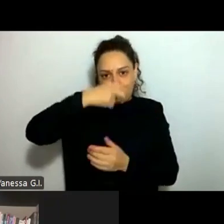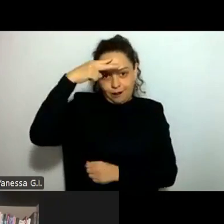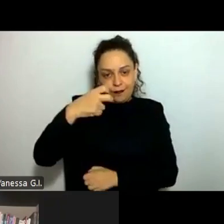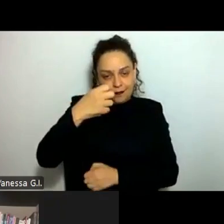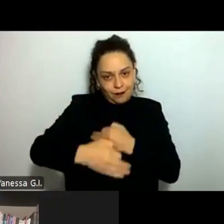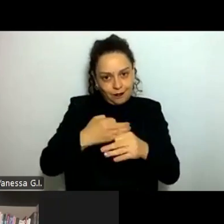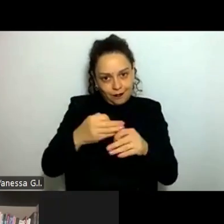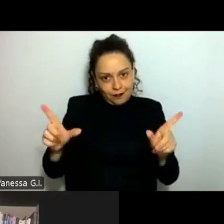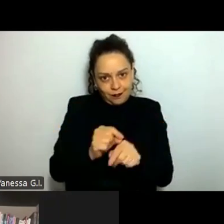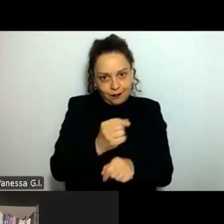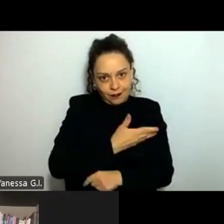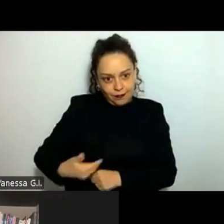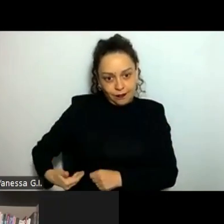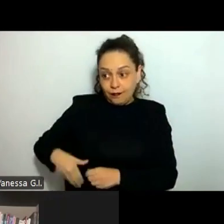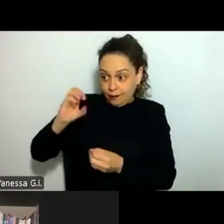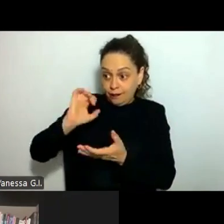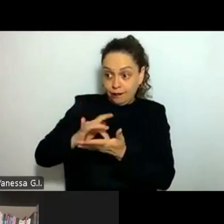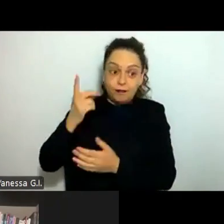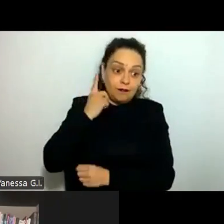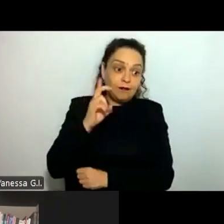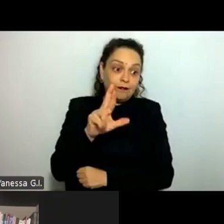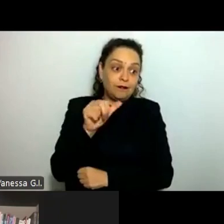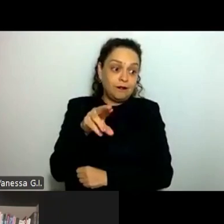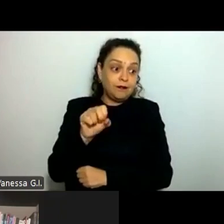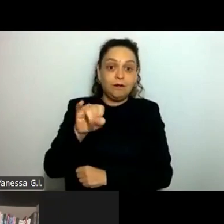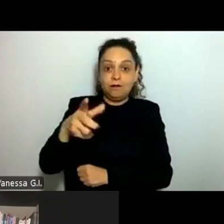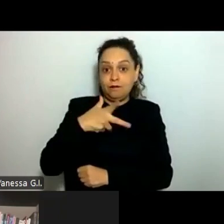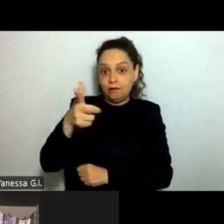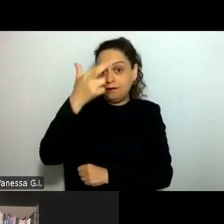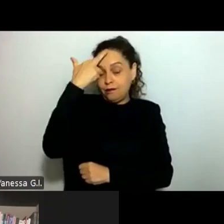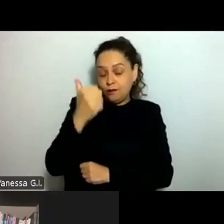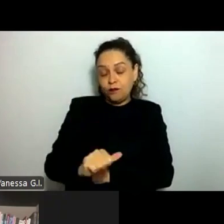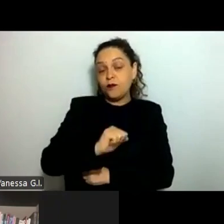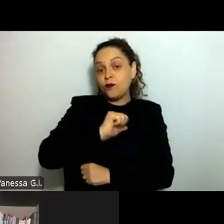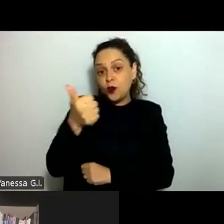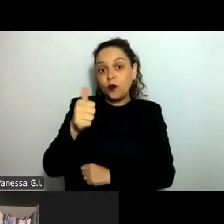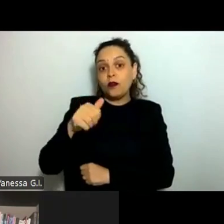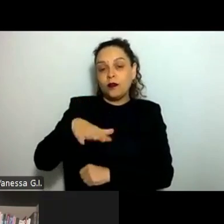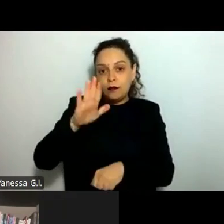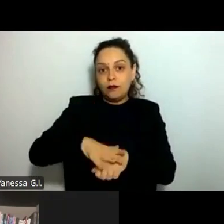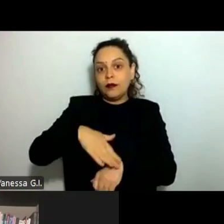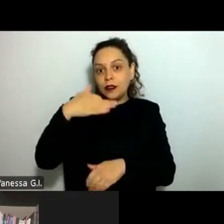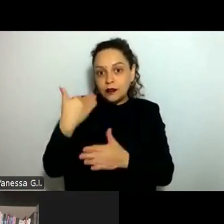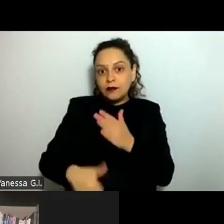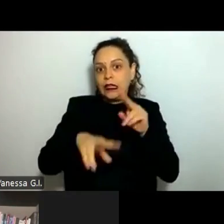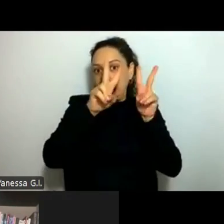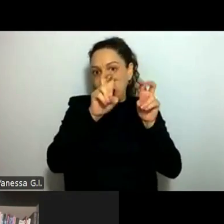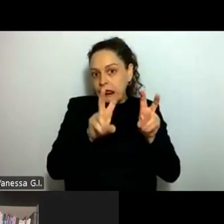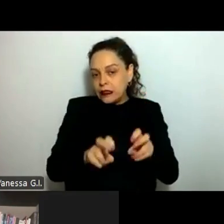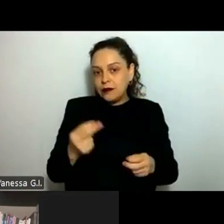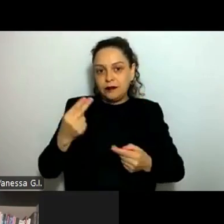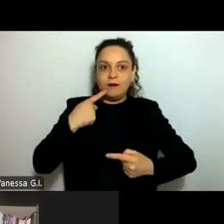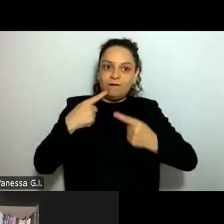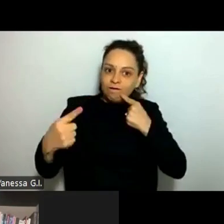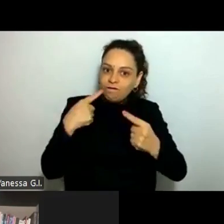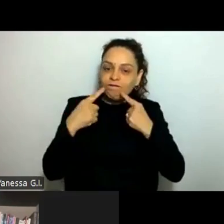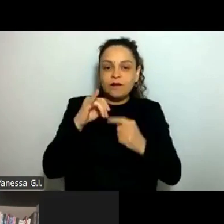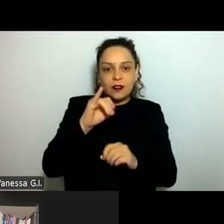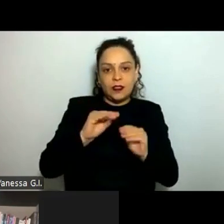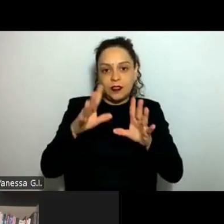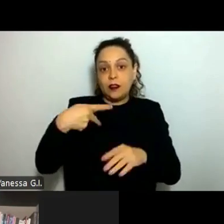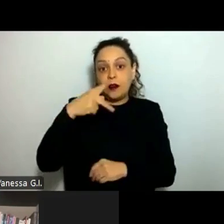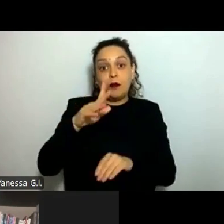gracias, diputado Ramos. Y sí, efectivamente todavía tenemos pendientes que estar discutiendo y por supuesto siempre